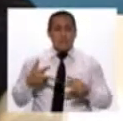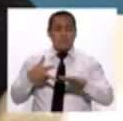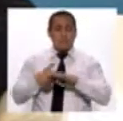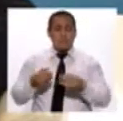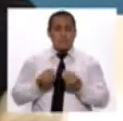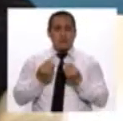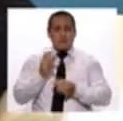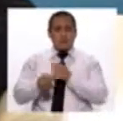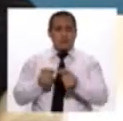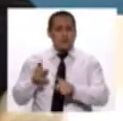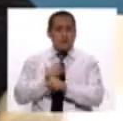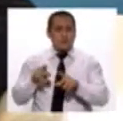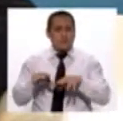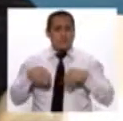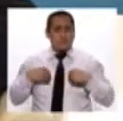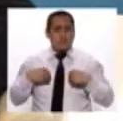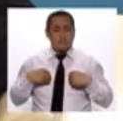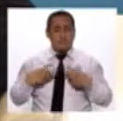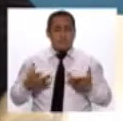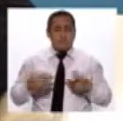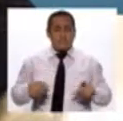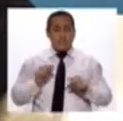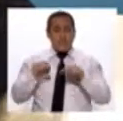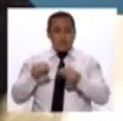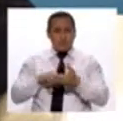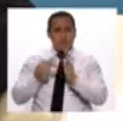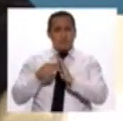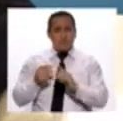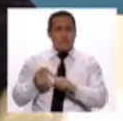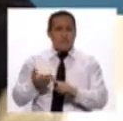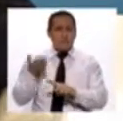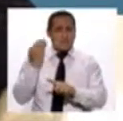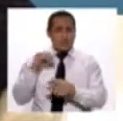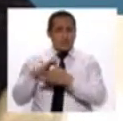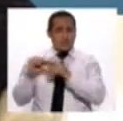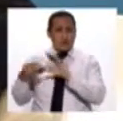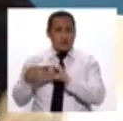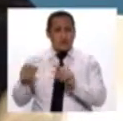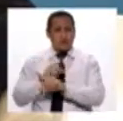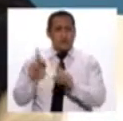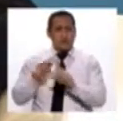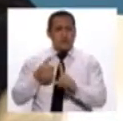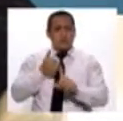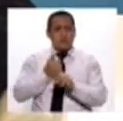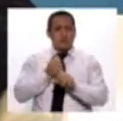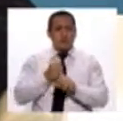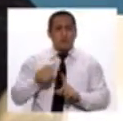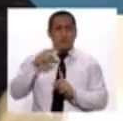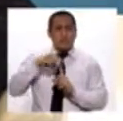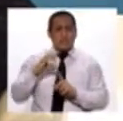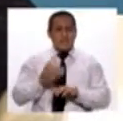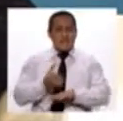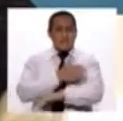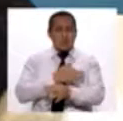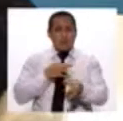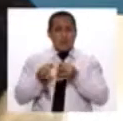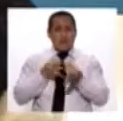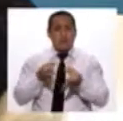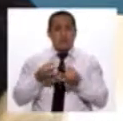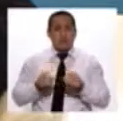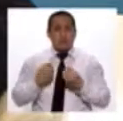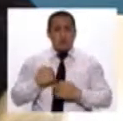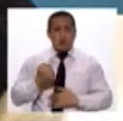no todo el mundo aceptaba esto. Y el tema es que esto no es un precedente, porque un precedente, como el propio tribunal lo ha dicho y como